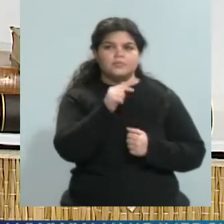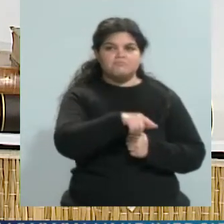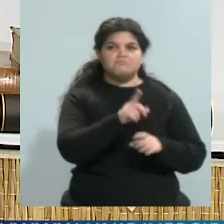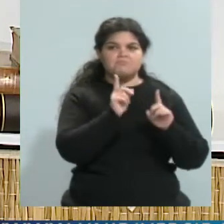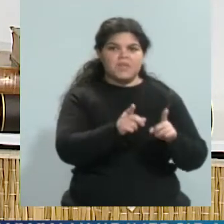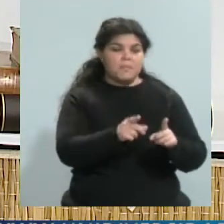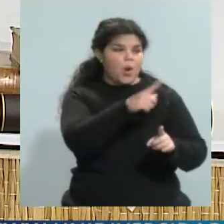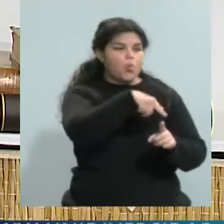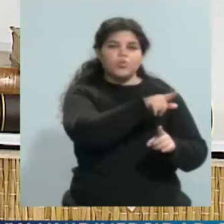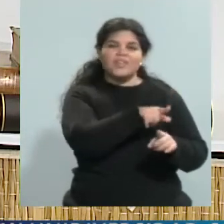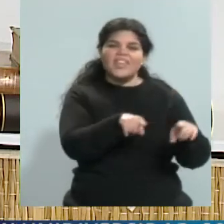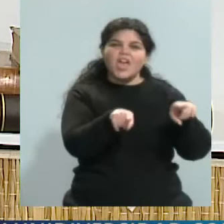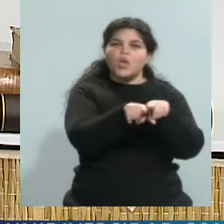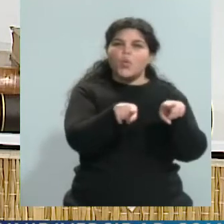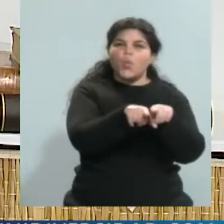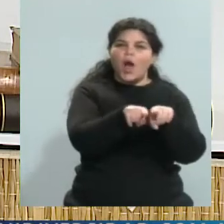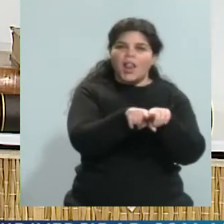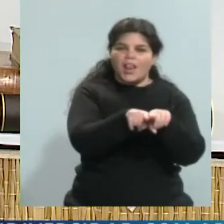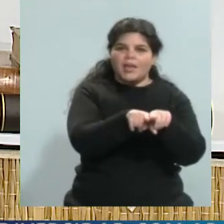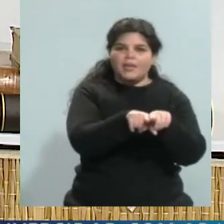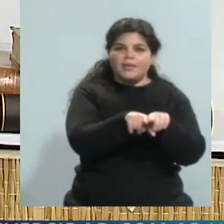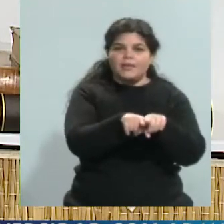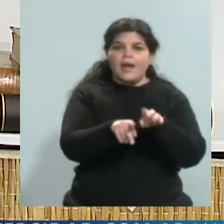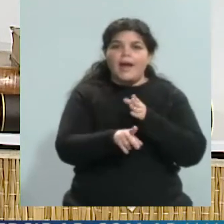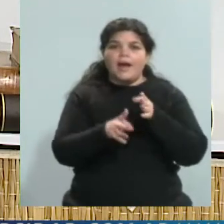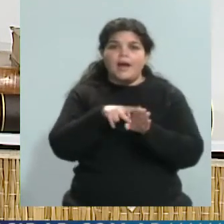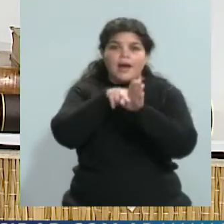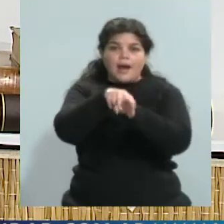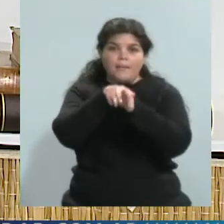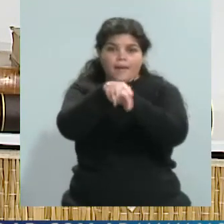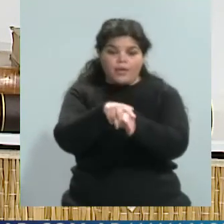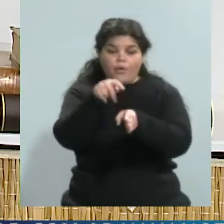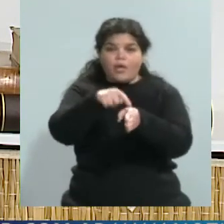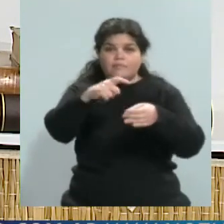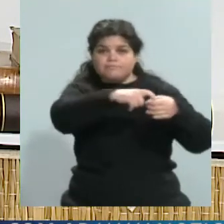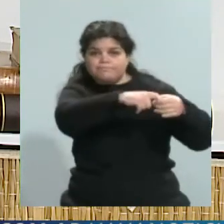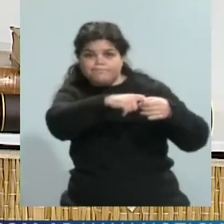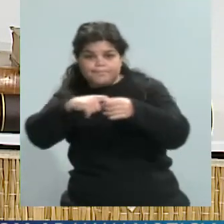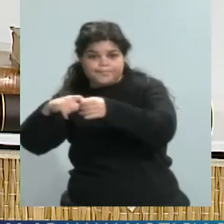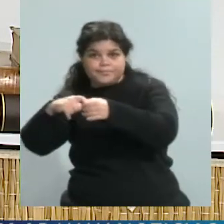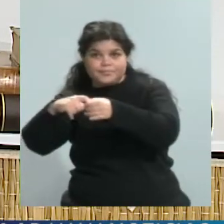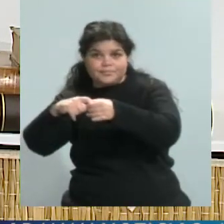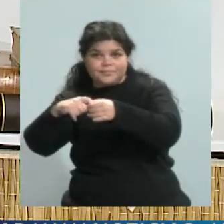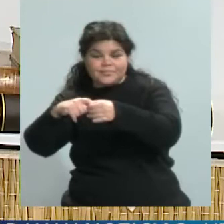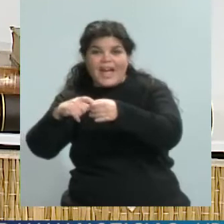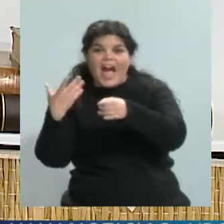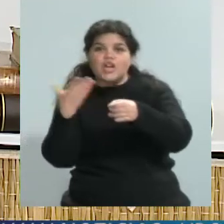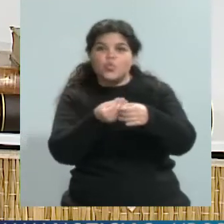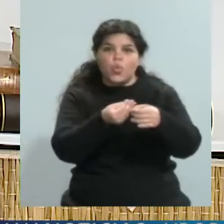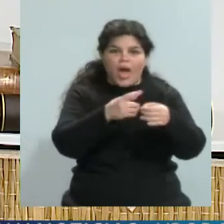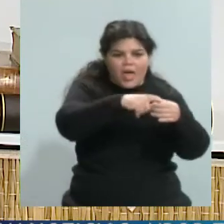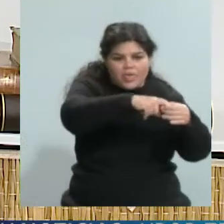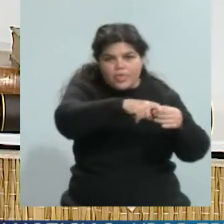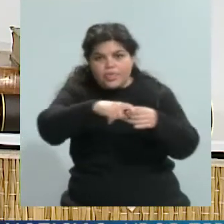el que acompaña, y me parece que es importante entender ese rol, porque de alguna manera también aquellos que tal vez